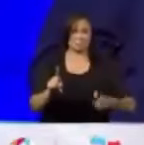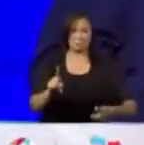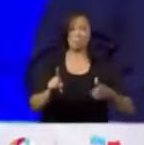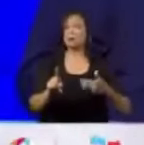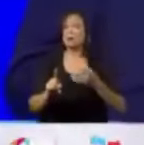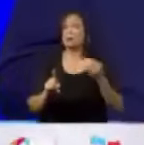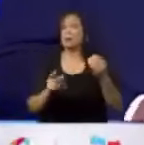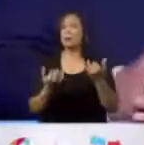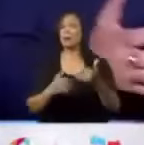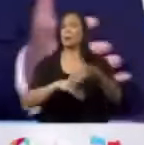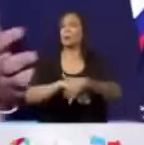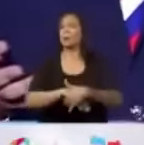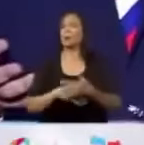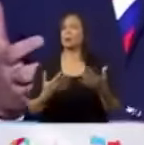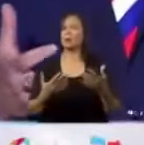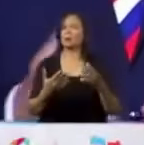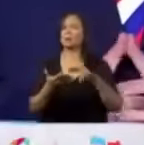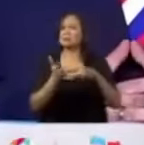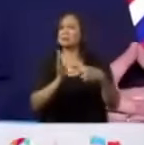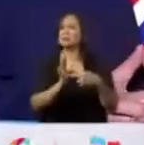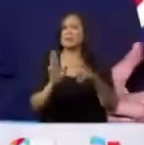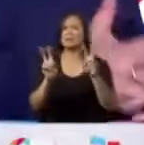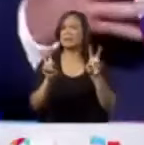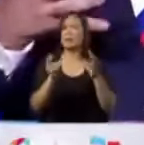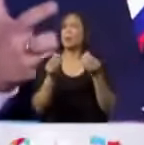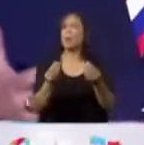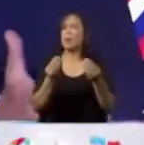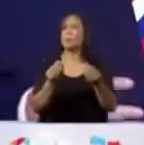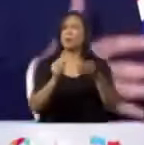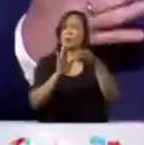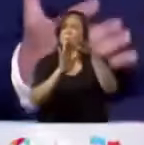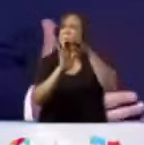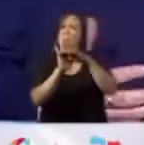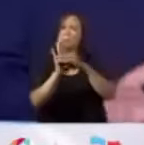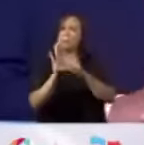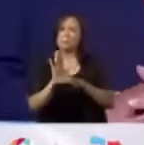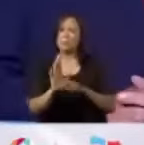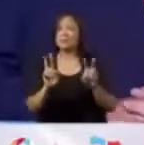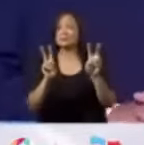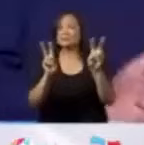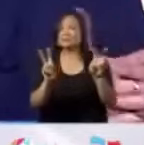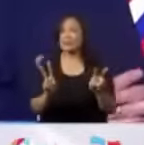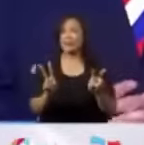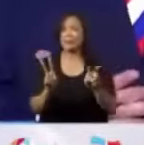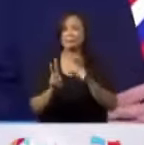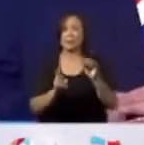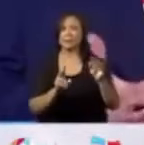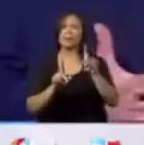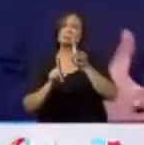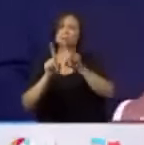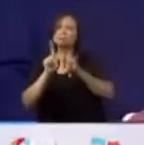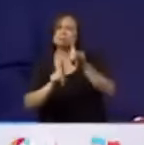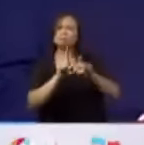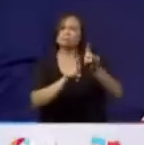noche están basadas en un listado amplio de temas de